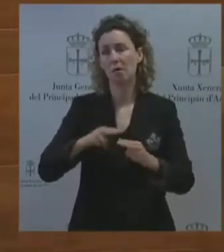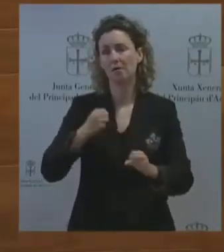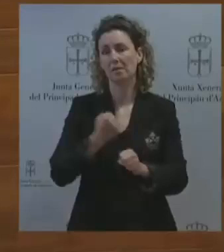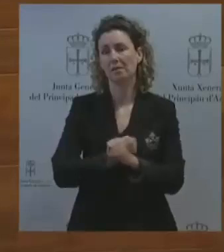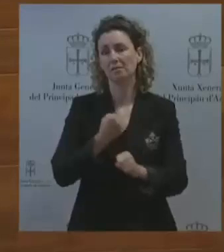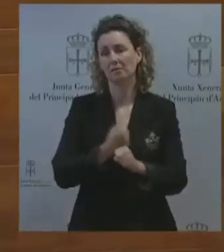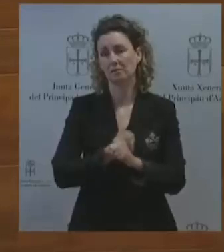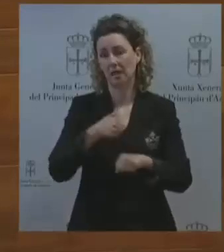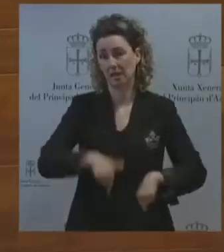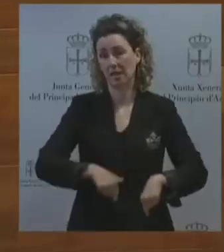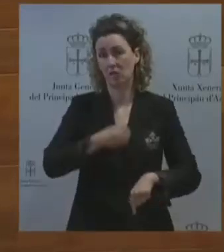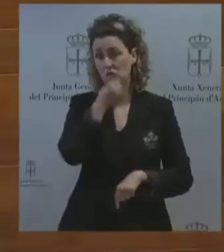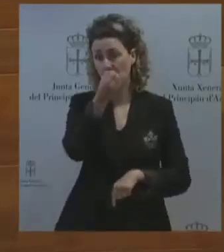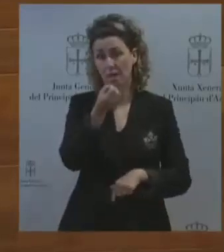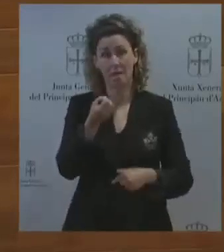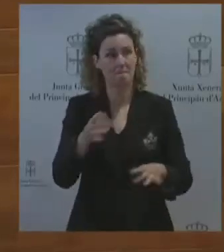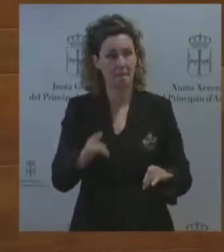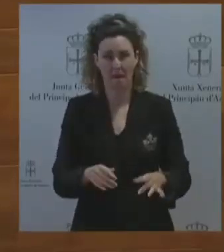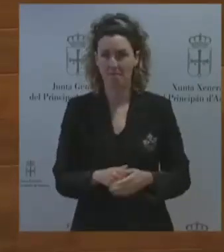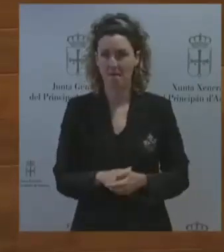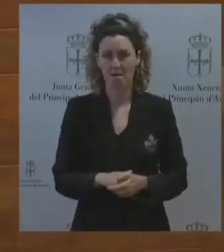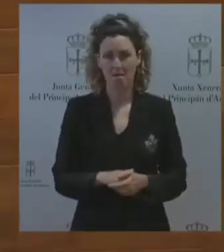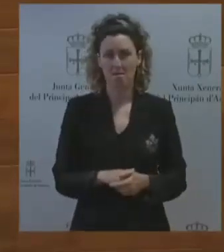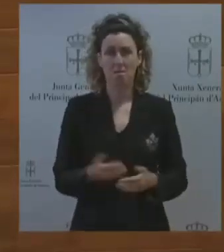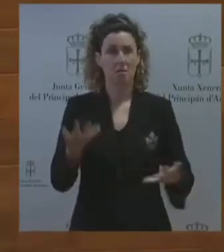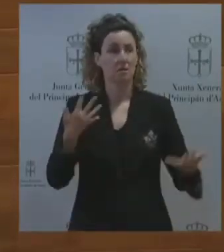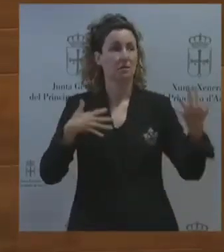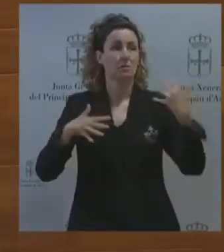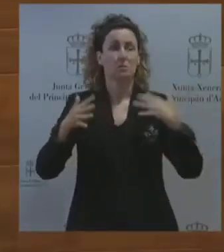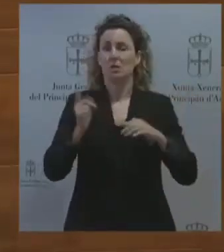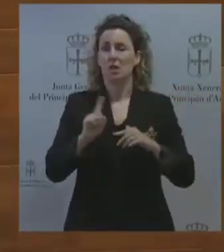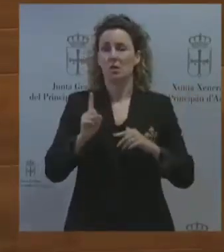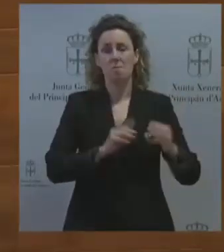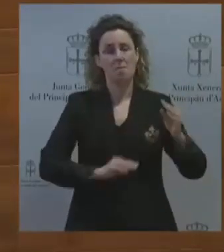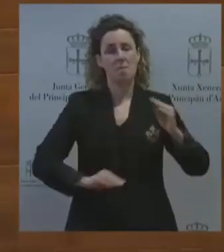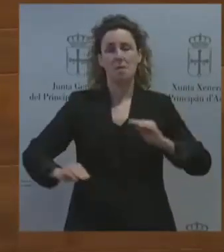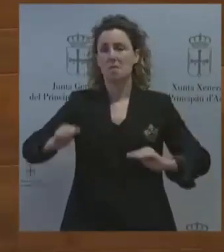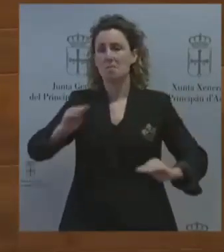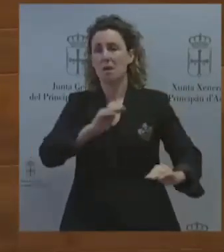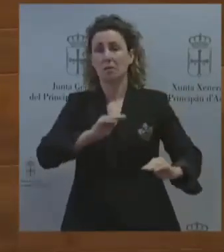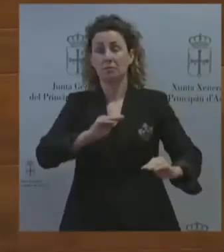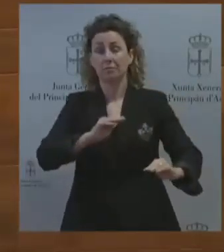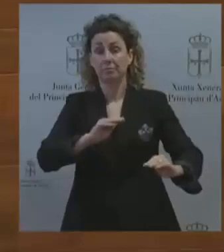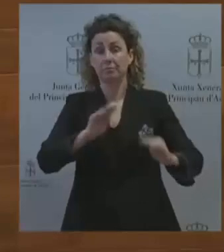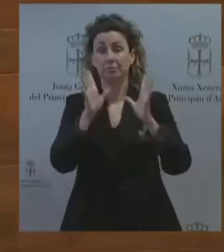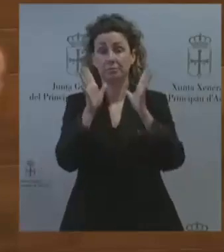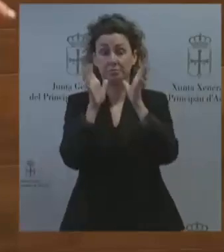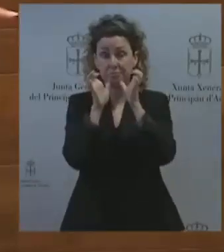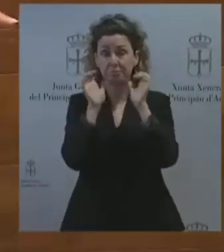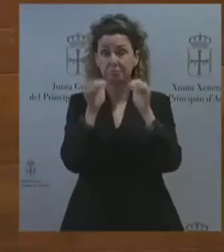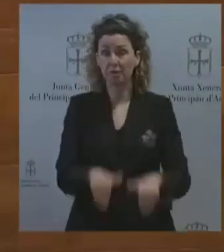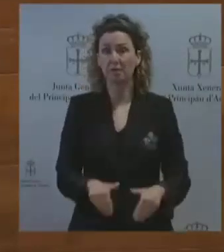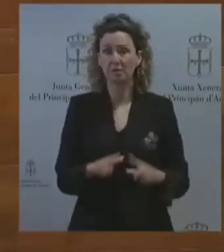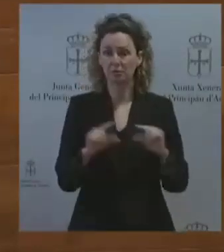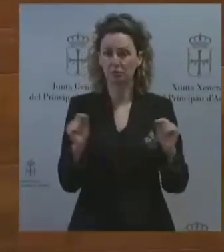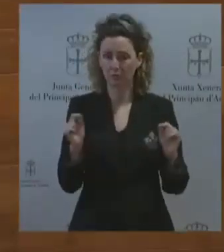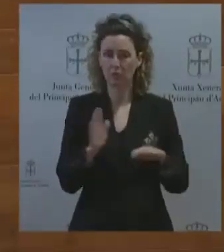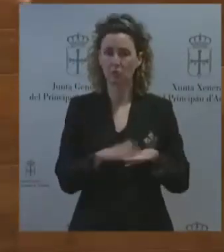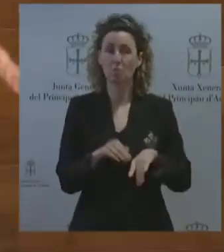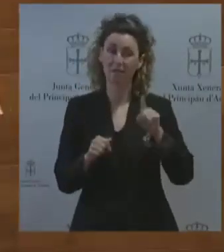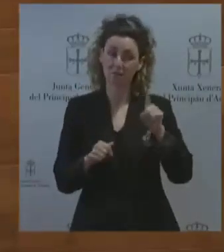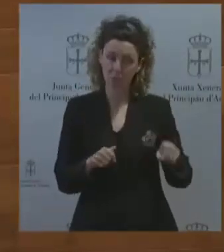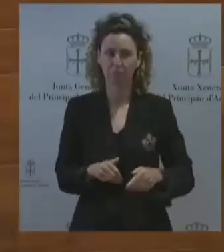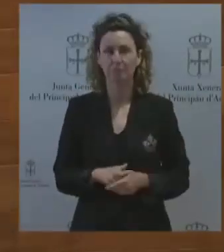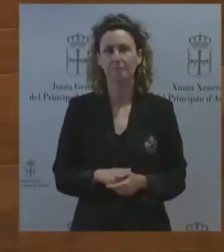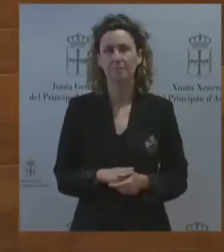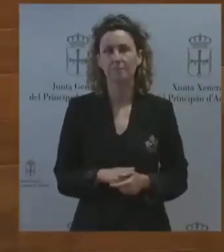sigan adornando los datos mientras que siguen arruinando Asturias. Fíjese que 3 de cada